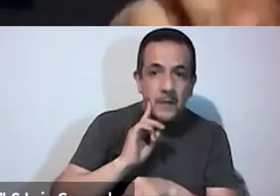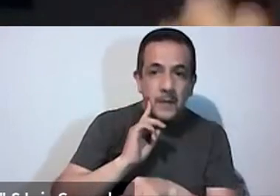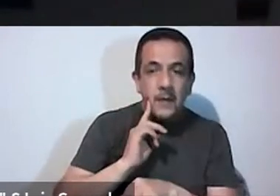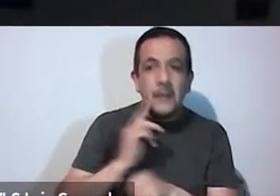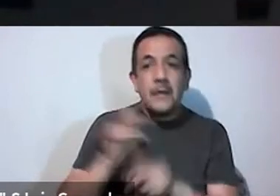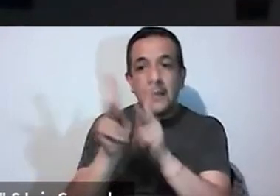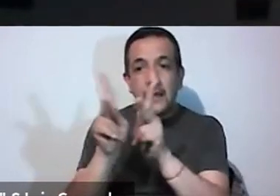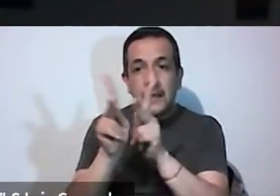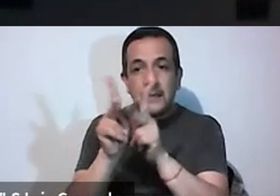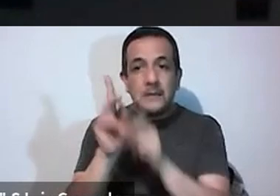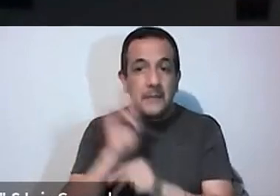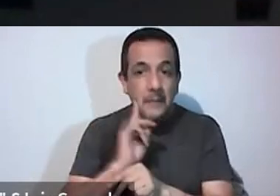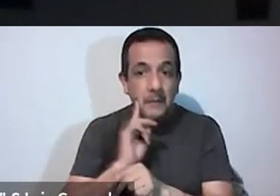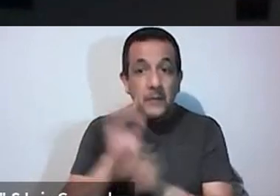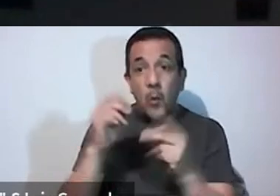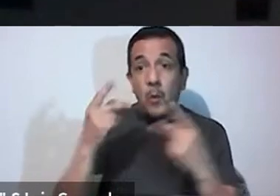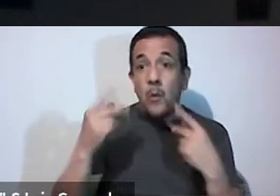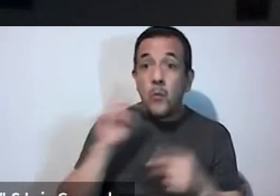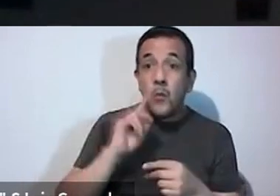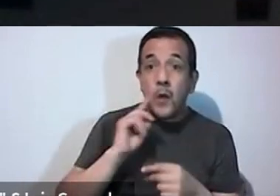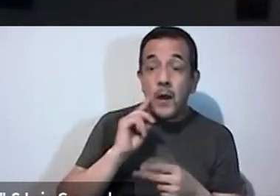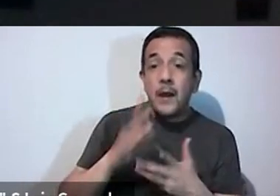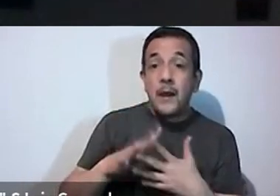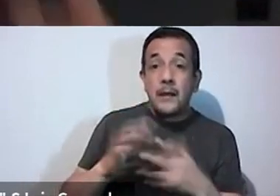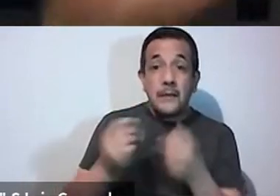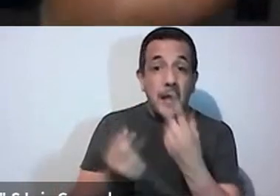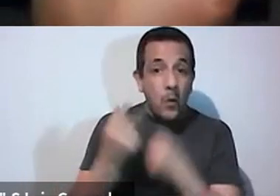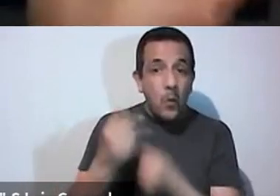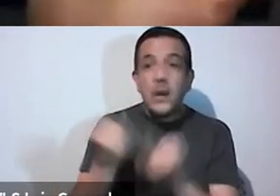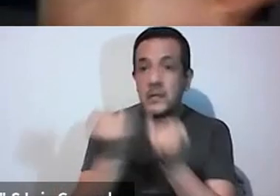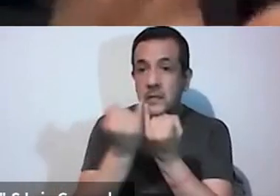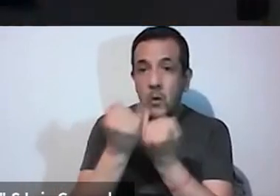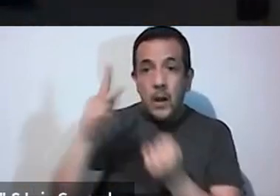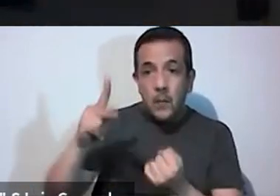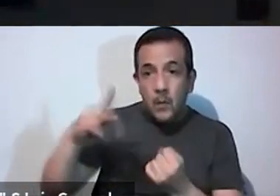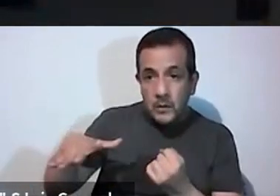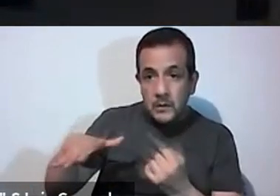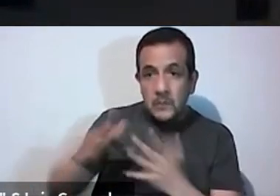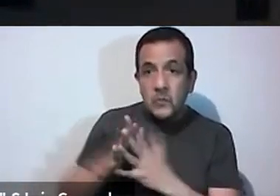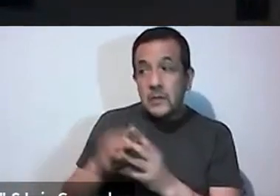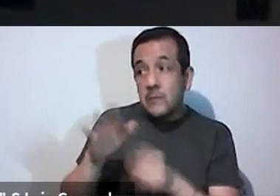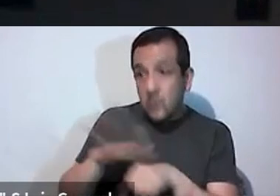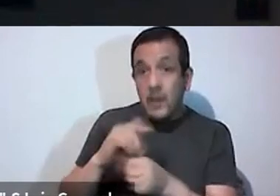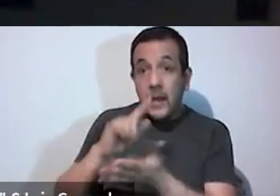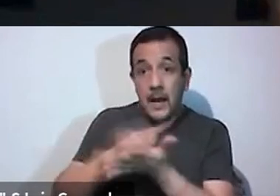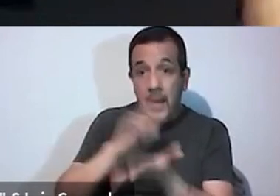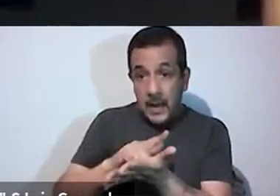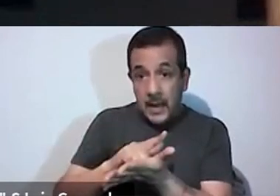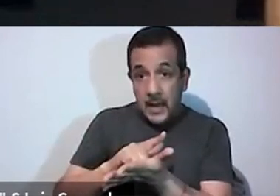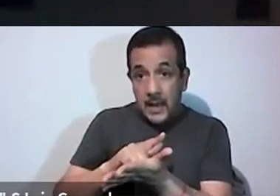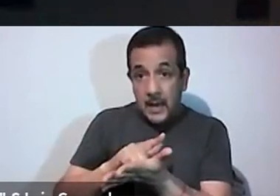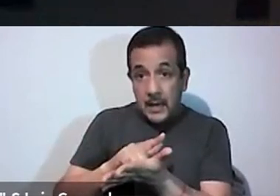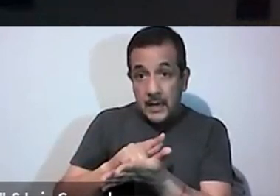del oficio, que algunas murieran a pedradas? Porque era lo que decía la ley. Y nada más quiero